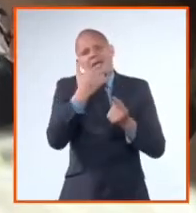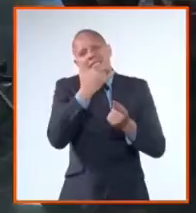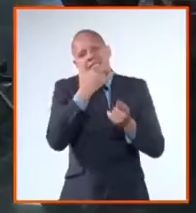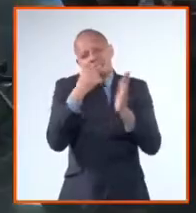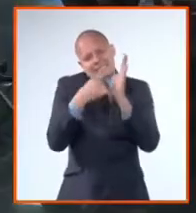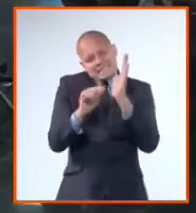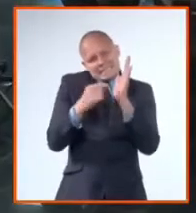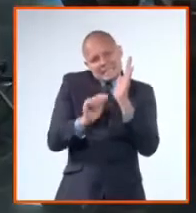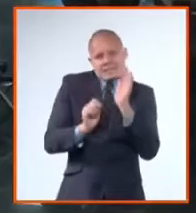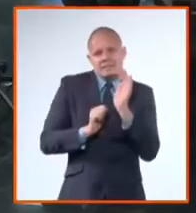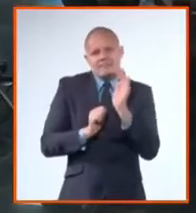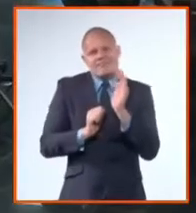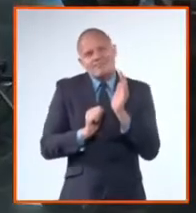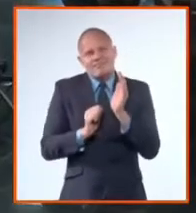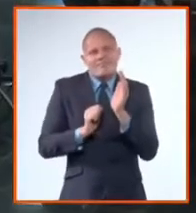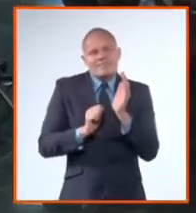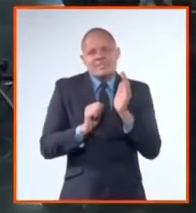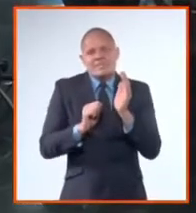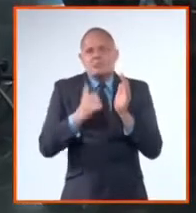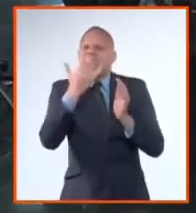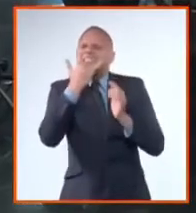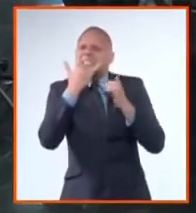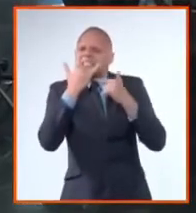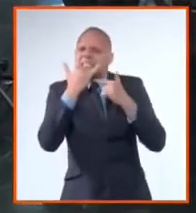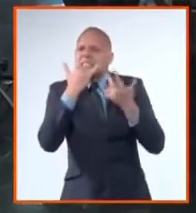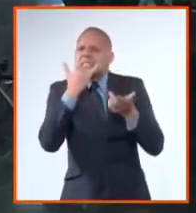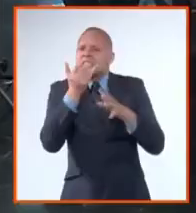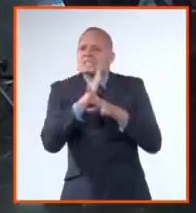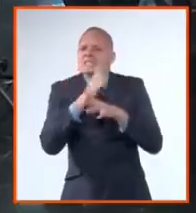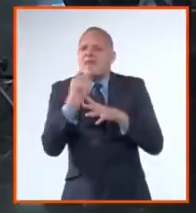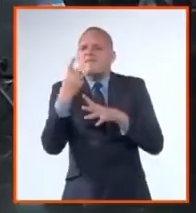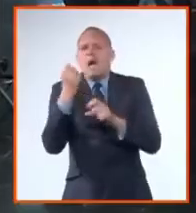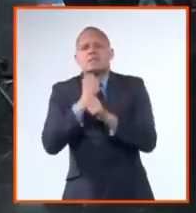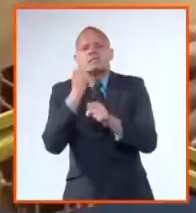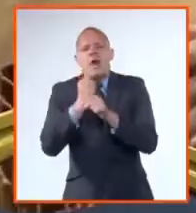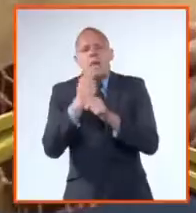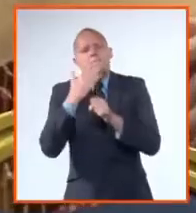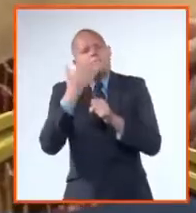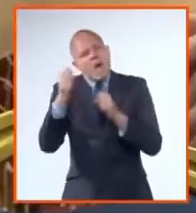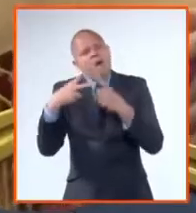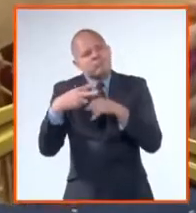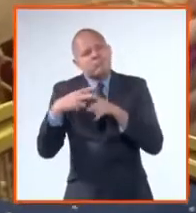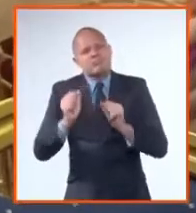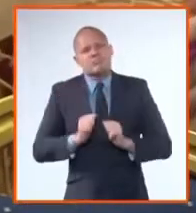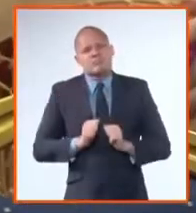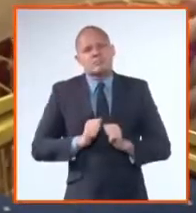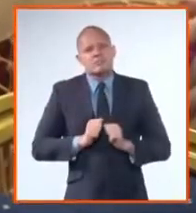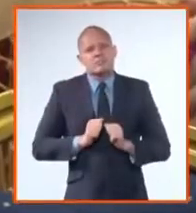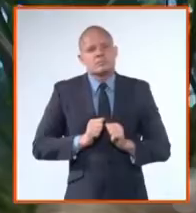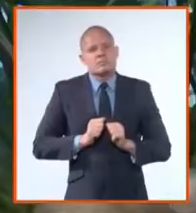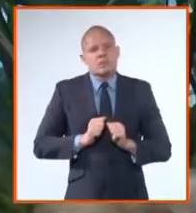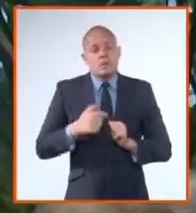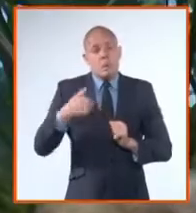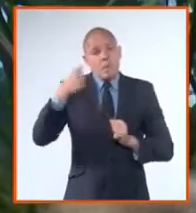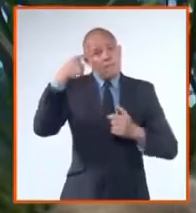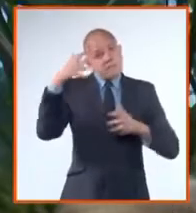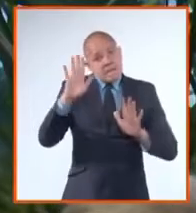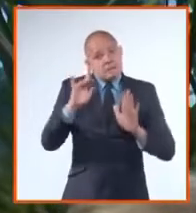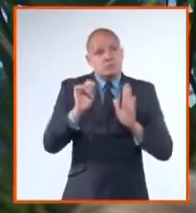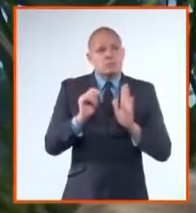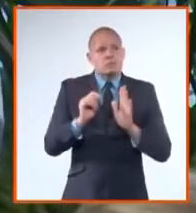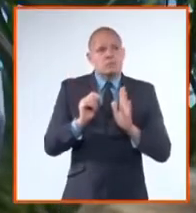tocar las aristas débiles. Dicho eso, paso a hablar de algunos aspectos que para mí